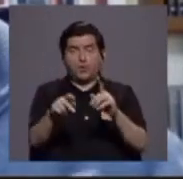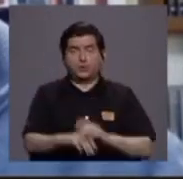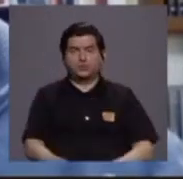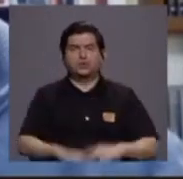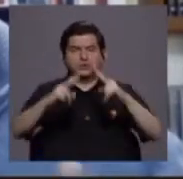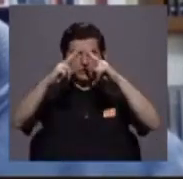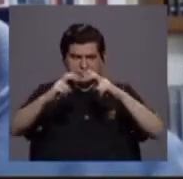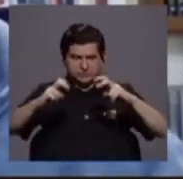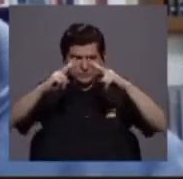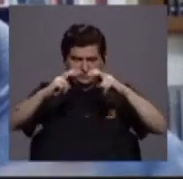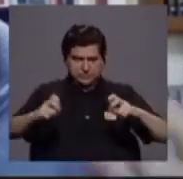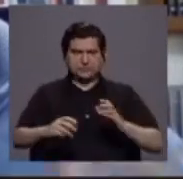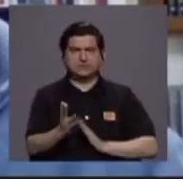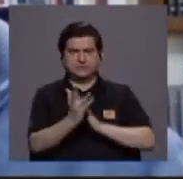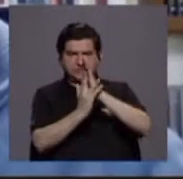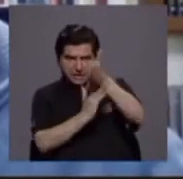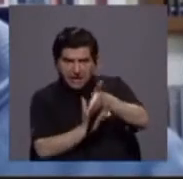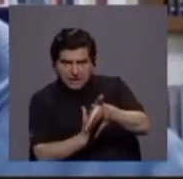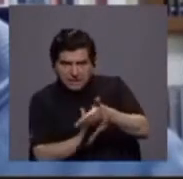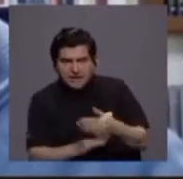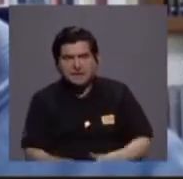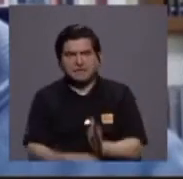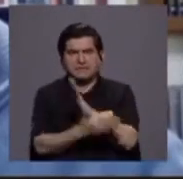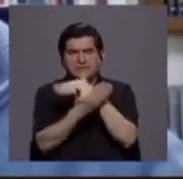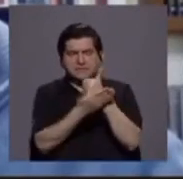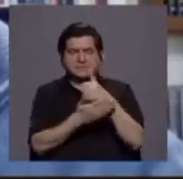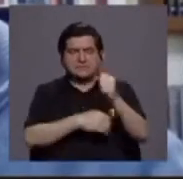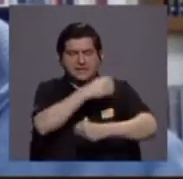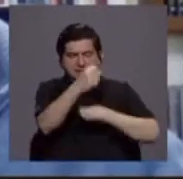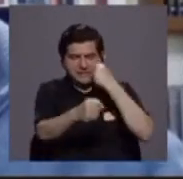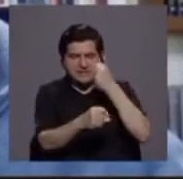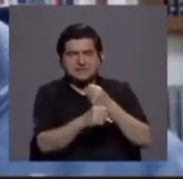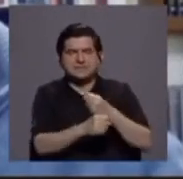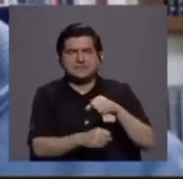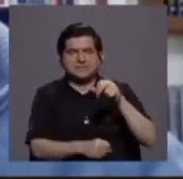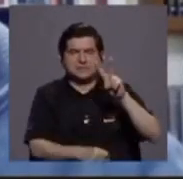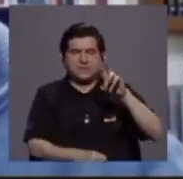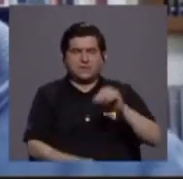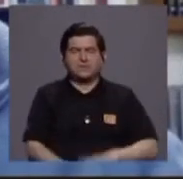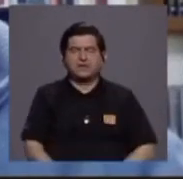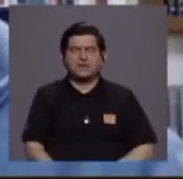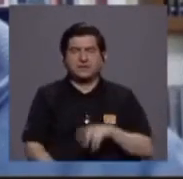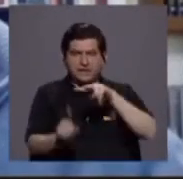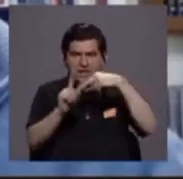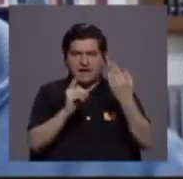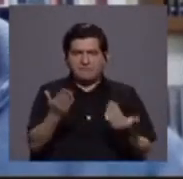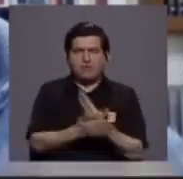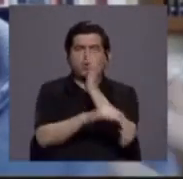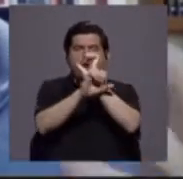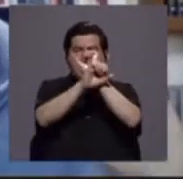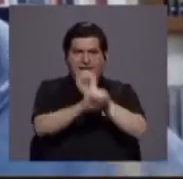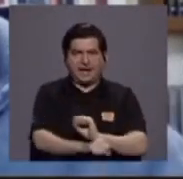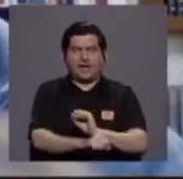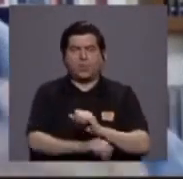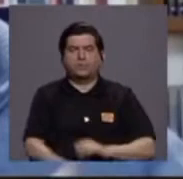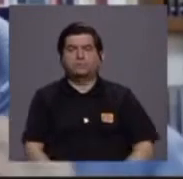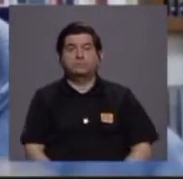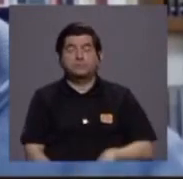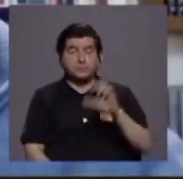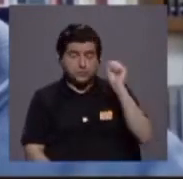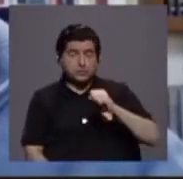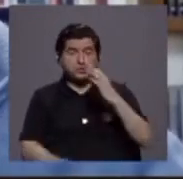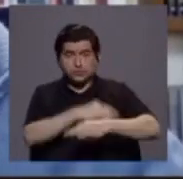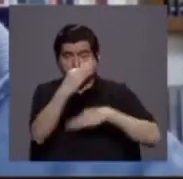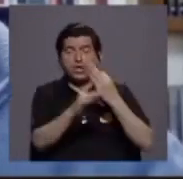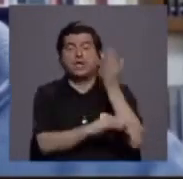de análisis a través de gran parte del siglo XX al enfoque neoclásico, y que si bien se generó cierto